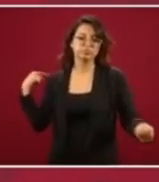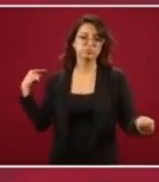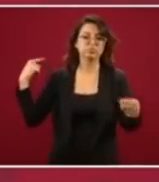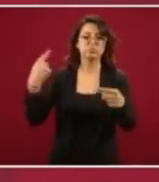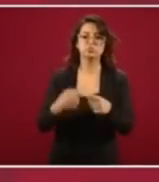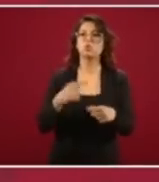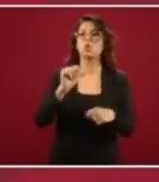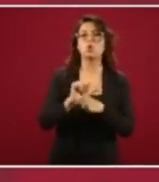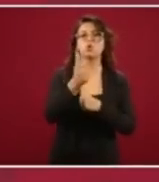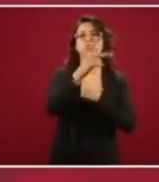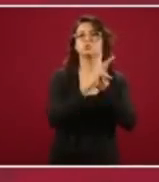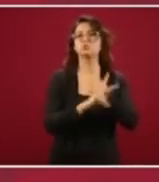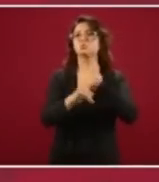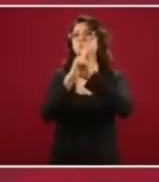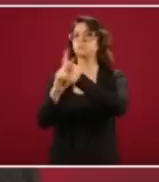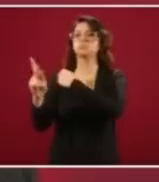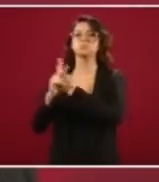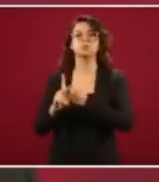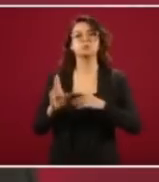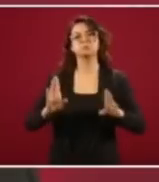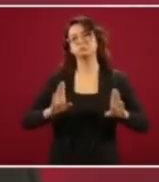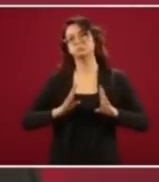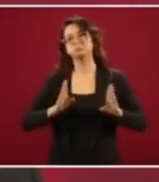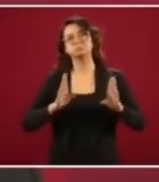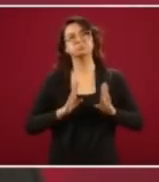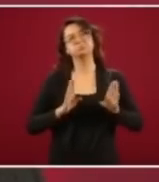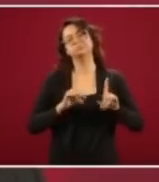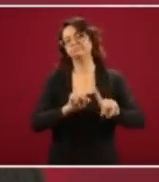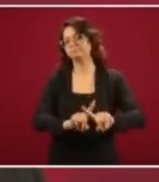distinto a otros ejércitos del mundo.